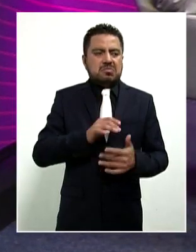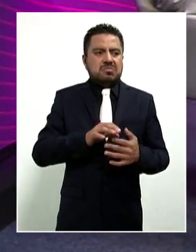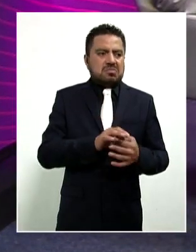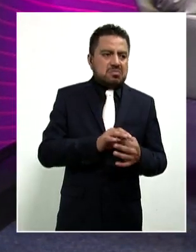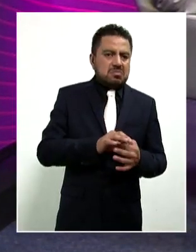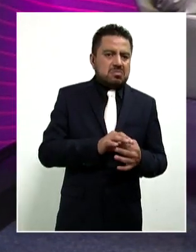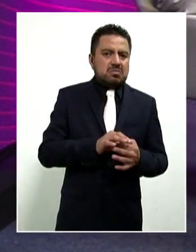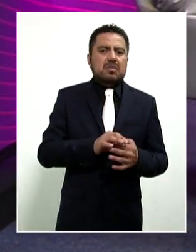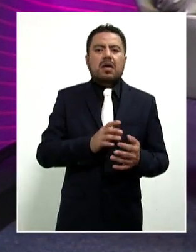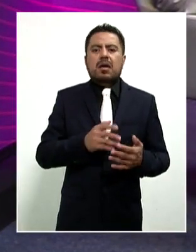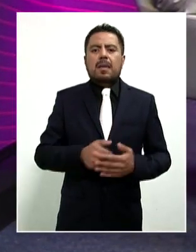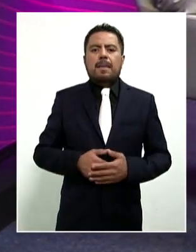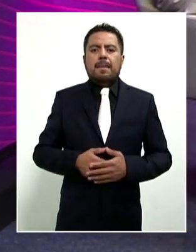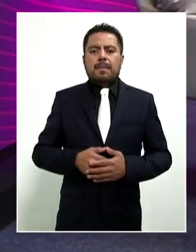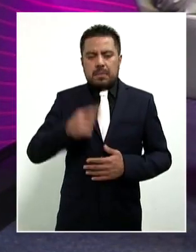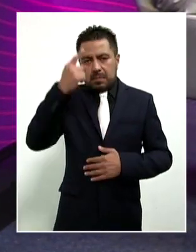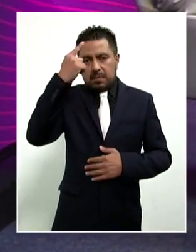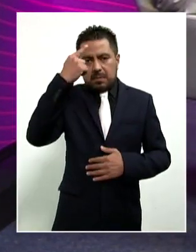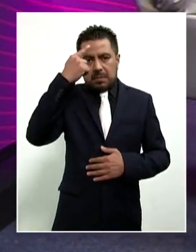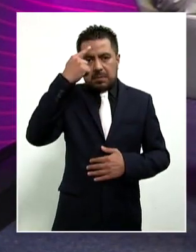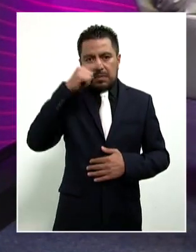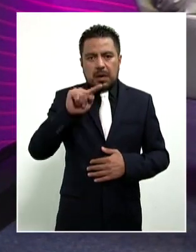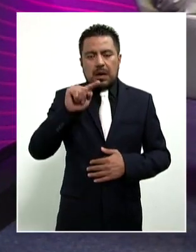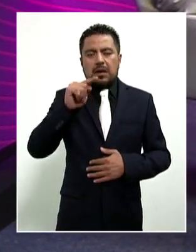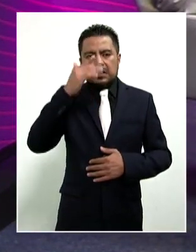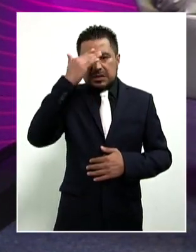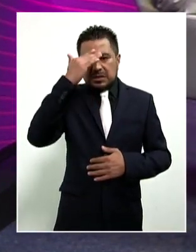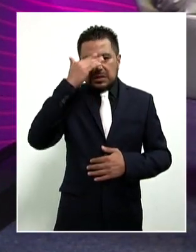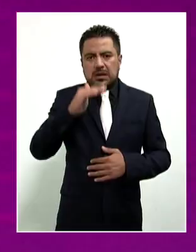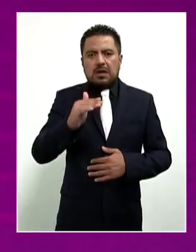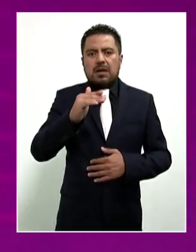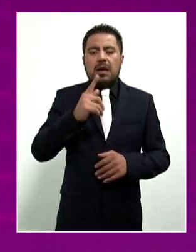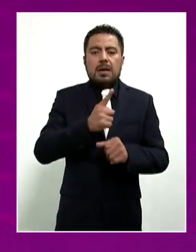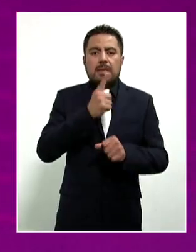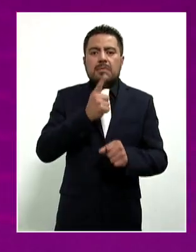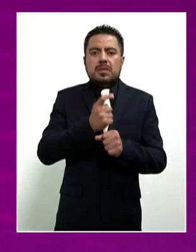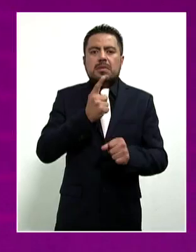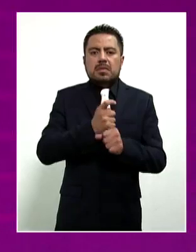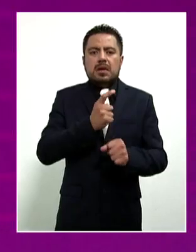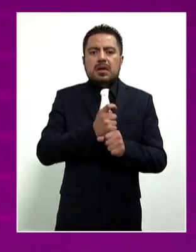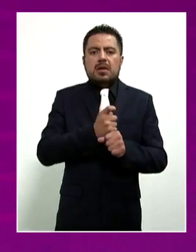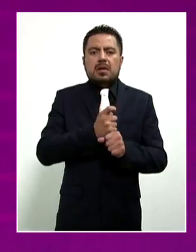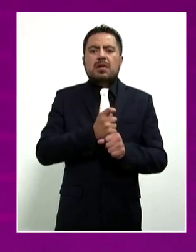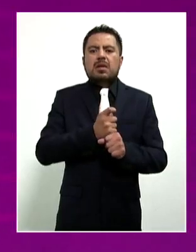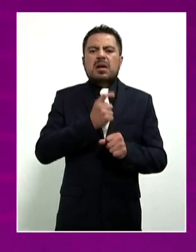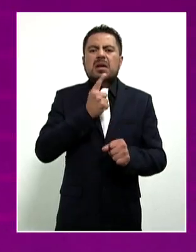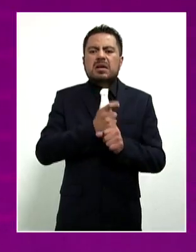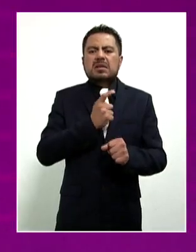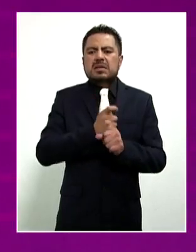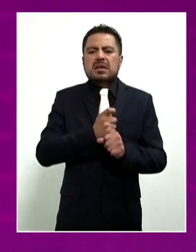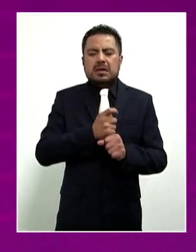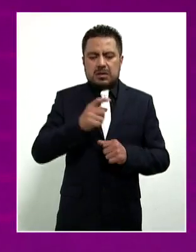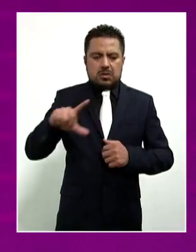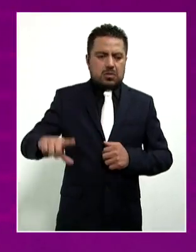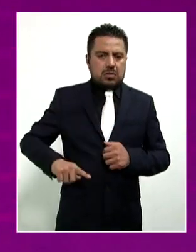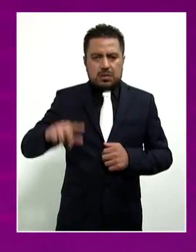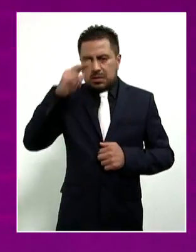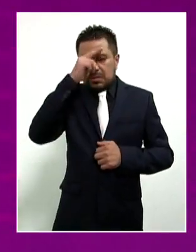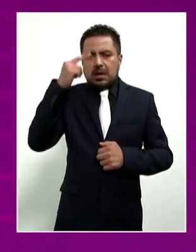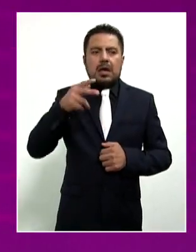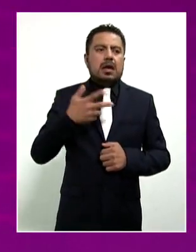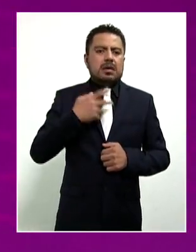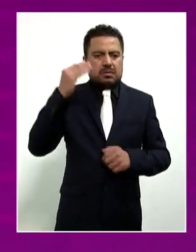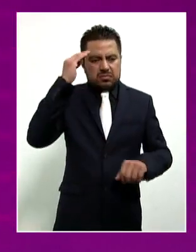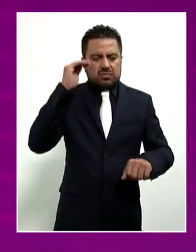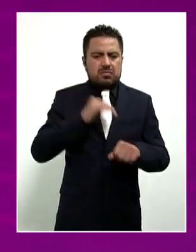Entonces, para saber primero lo primero, el Estado mexicano tendría que tener